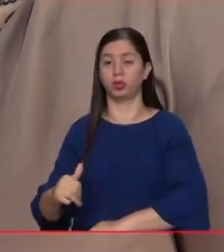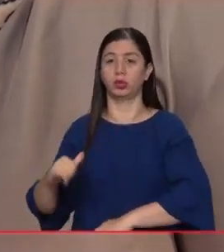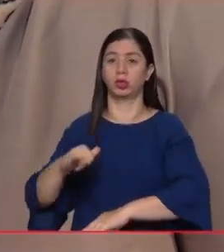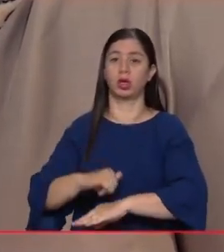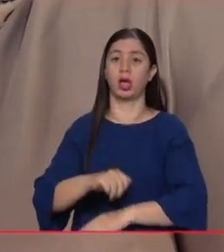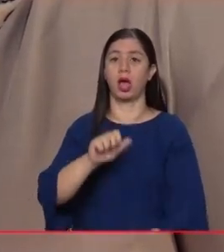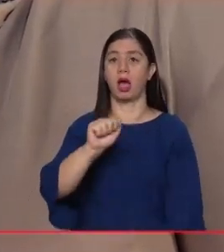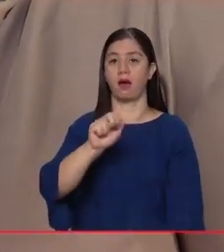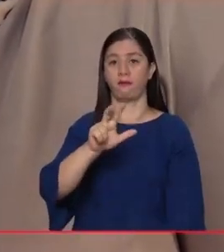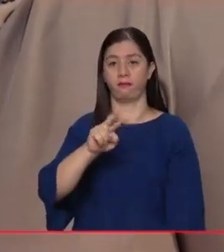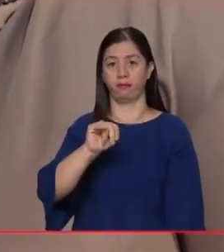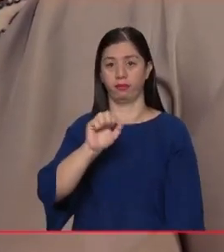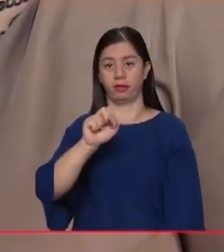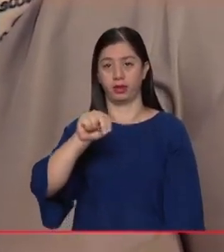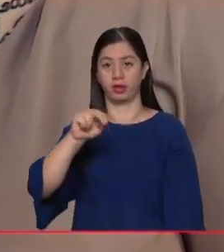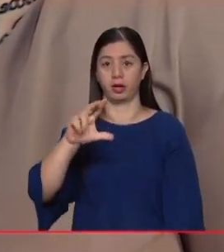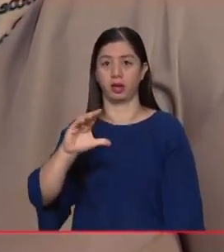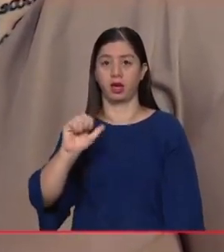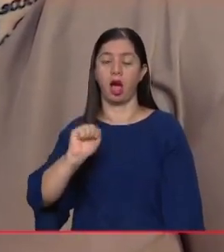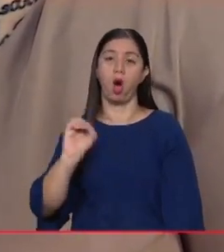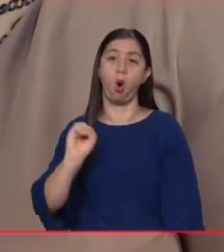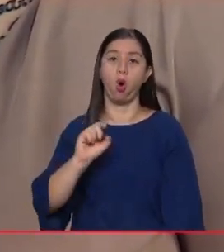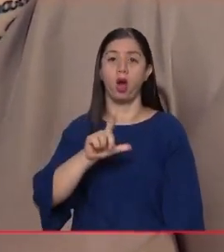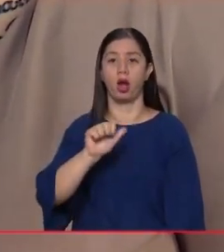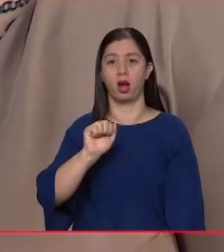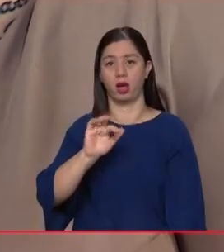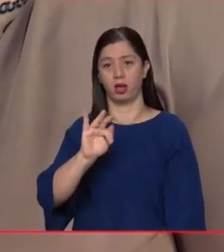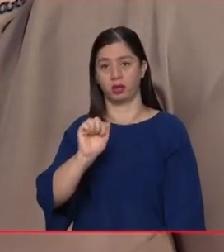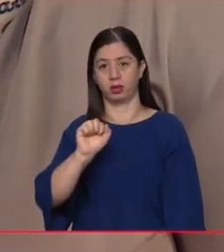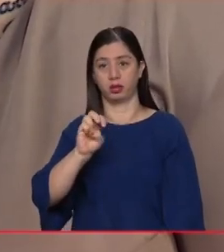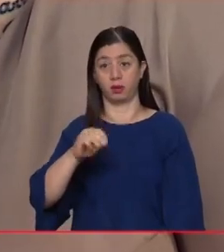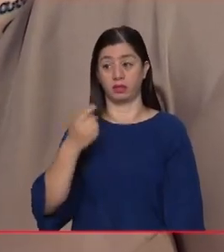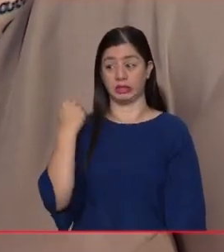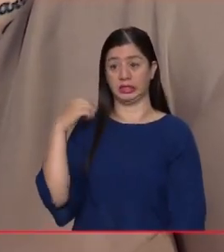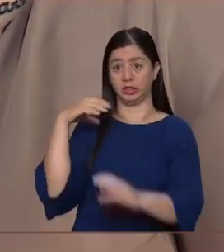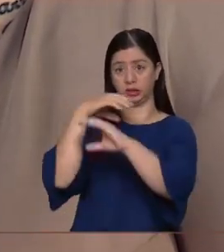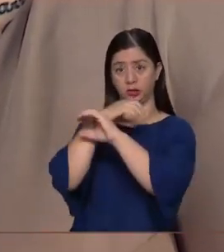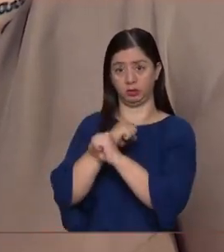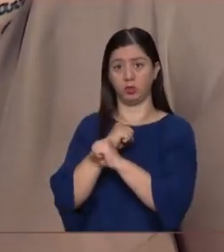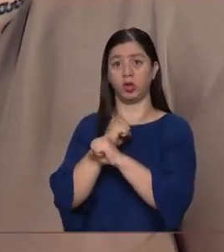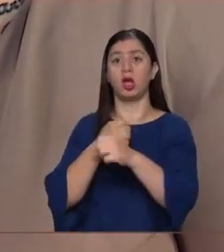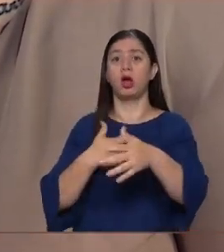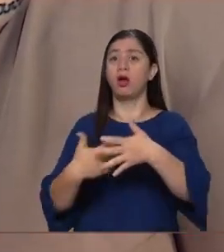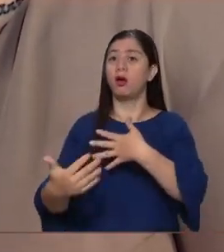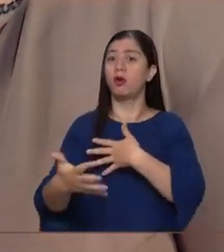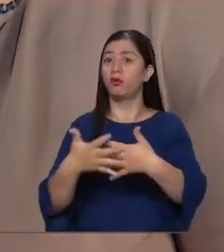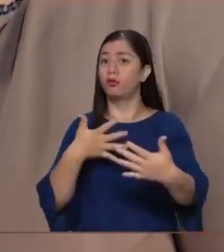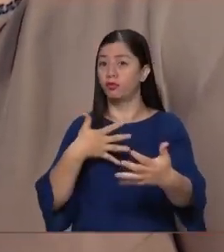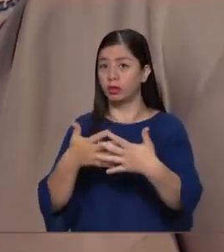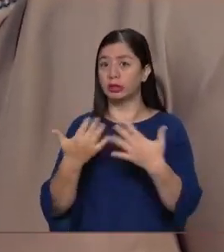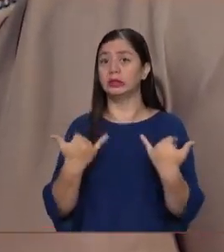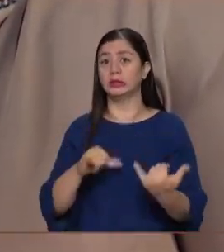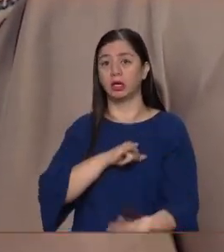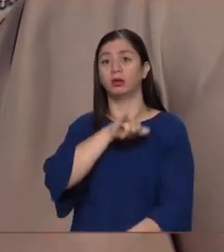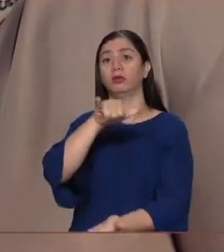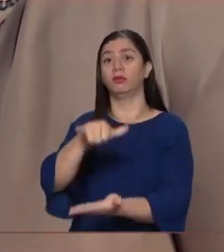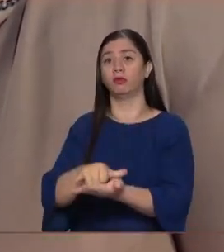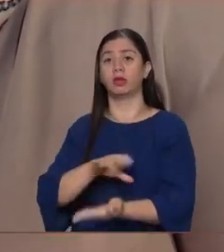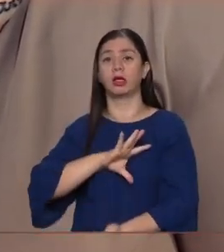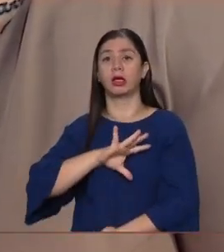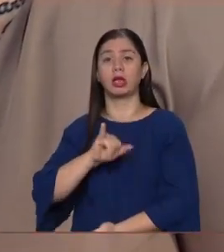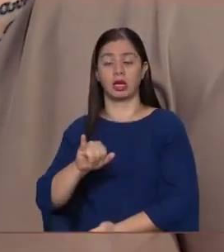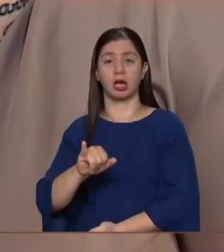como Avianca y Latam. Gigi, anoche un grupo de pasajeros que estaba varado en la isla de San Andrés logró llegar a Cali. Abordaron un